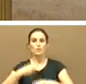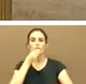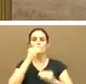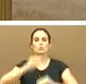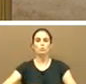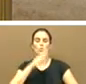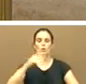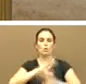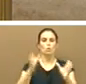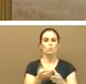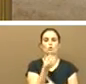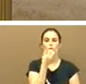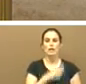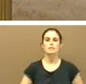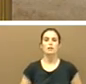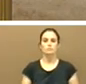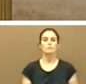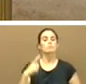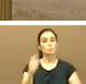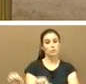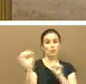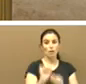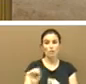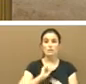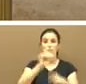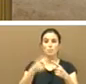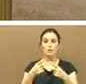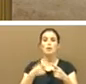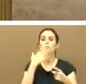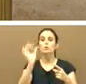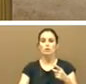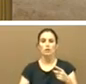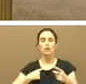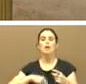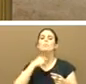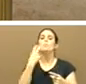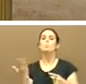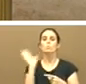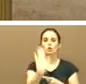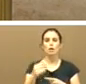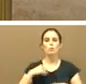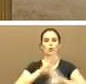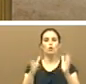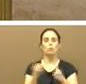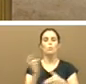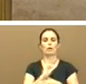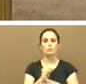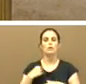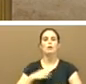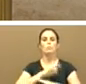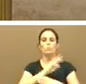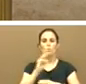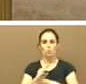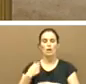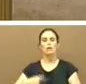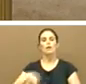Socialista. Para la defensa, en primer lugar, tiene la palabra el portavoz del Grupo Parlamentario Popular Extremadura Unida,